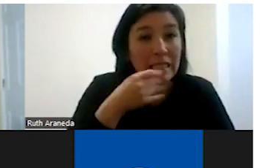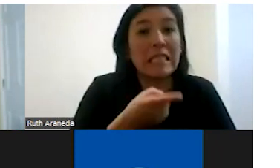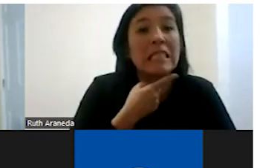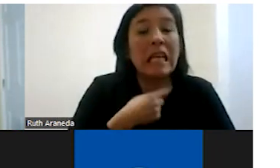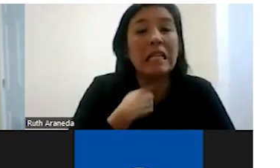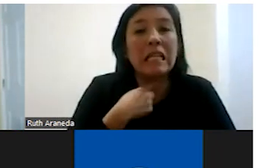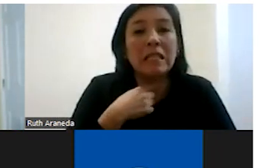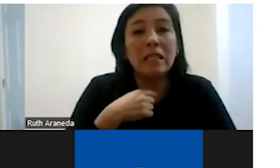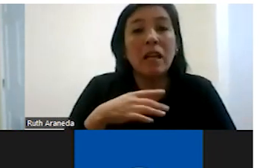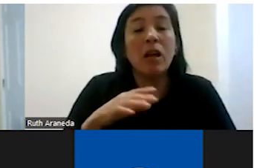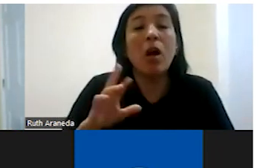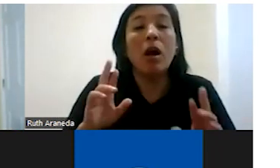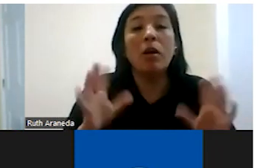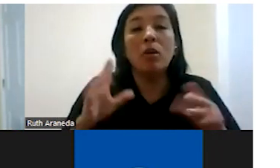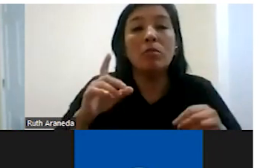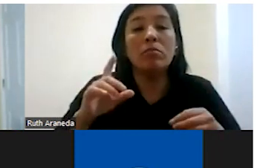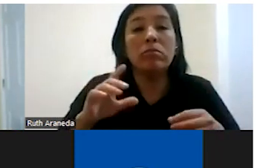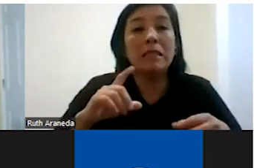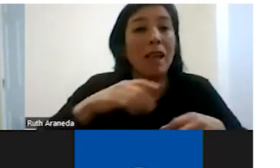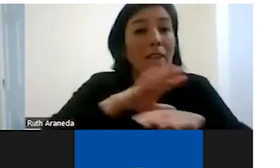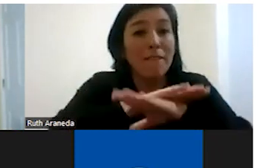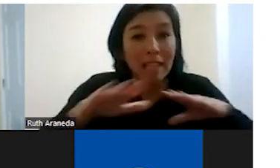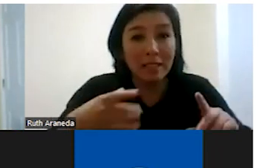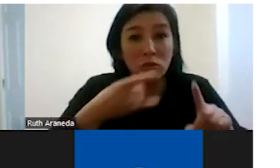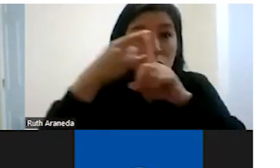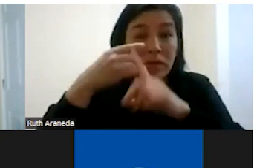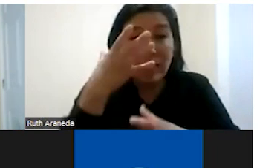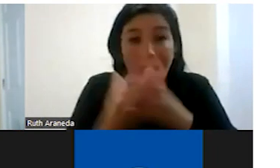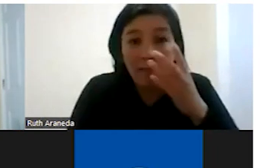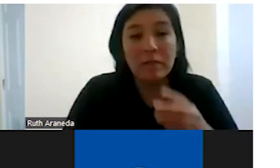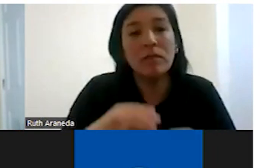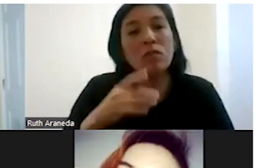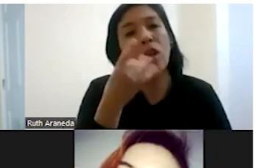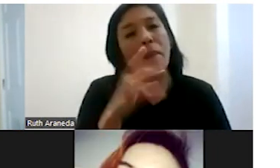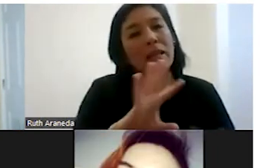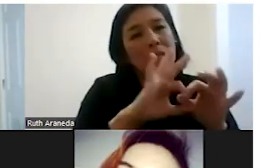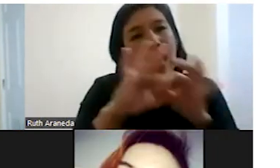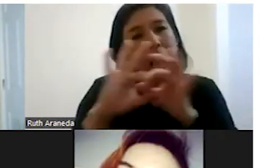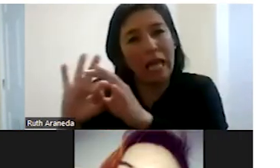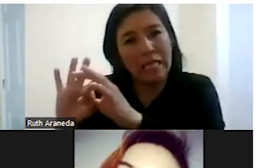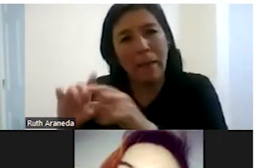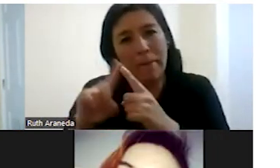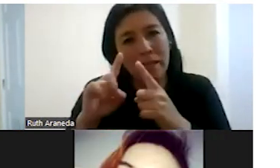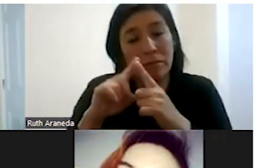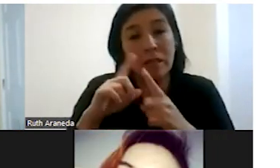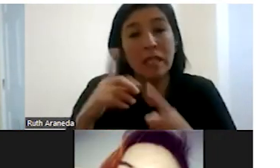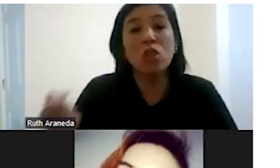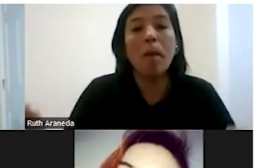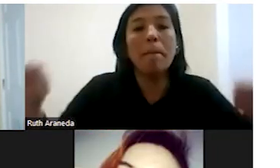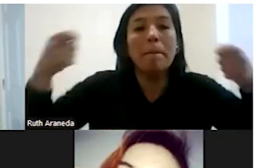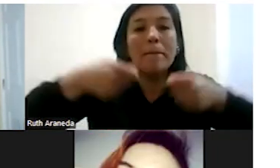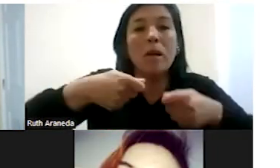Entonces, por si se nos corta, bueno, agradecer la participación de todos y todas. Comentar que esta actividad está financiada por un